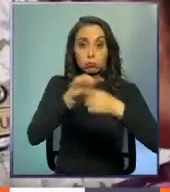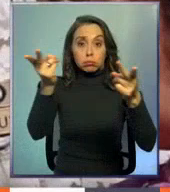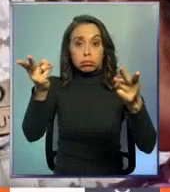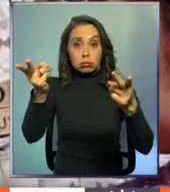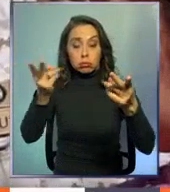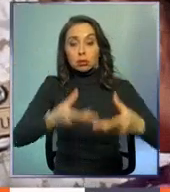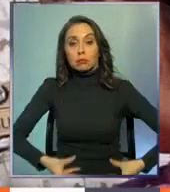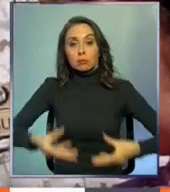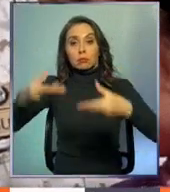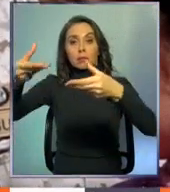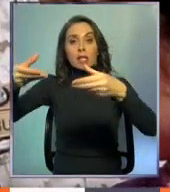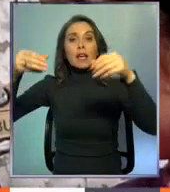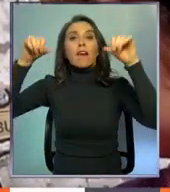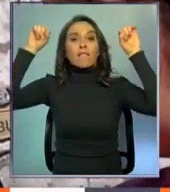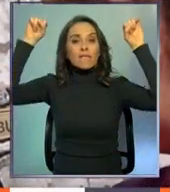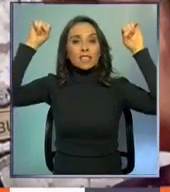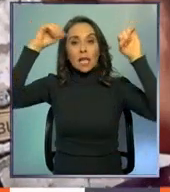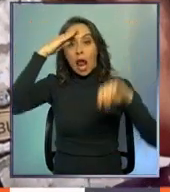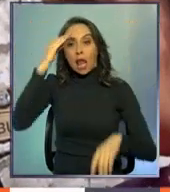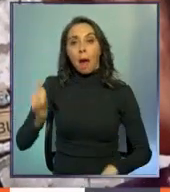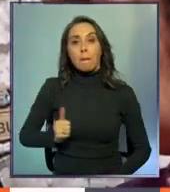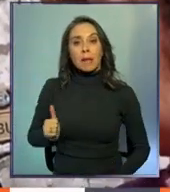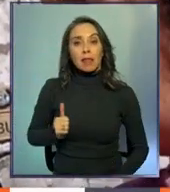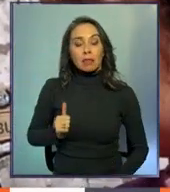a la Fiscalía Militar Letrada de Antofagasta,